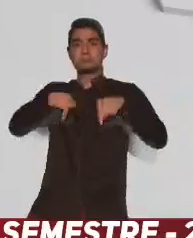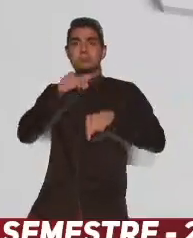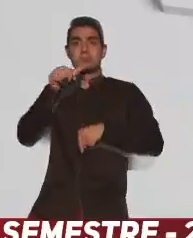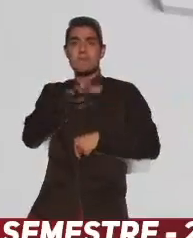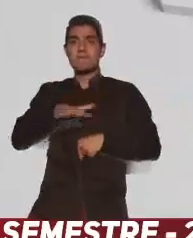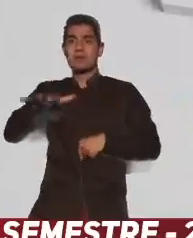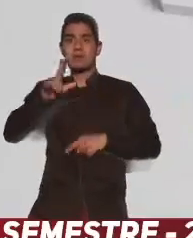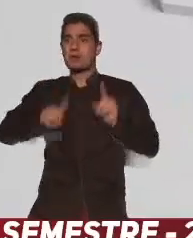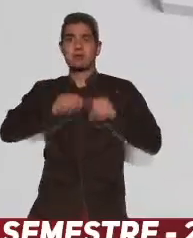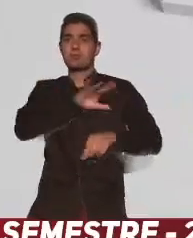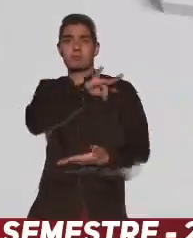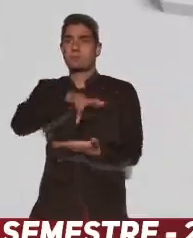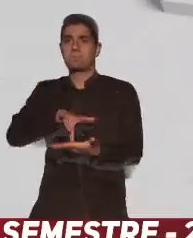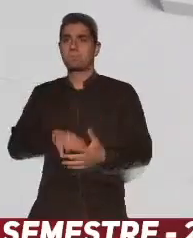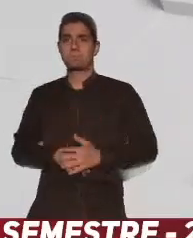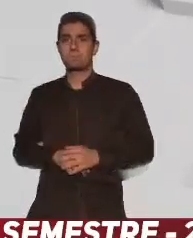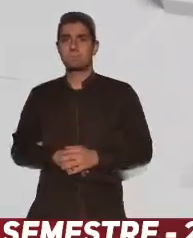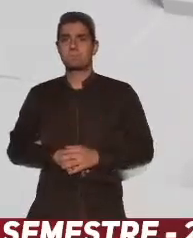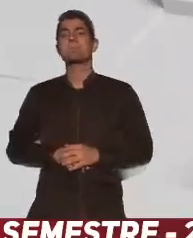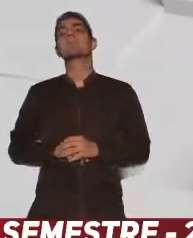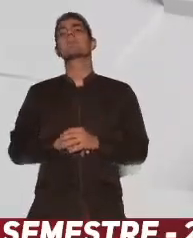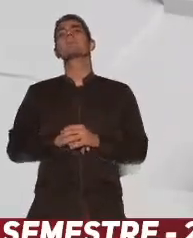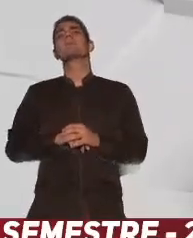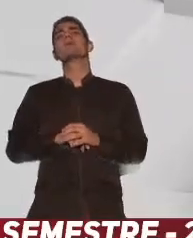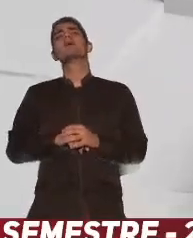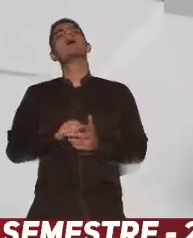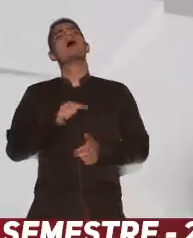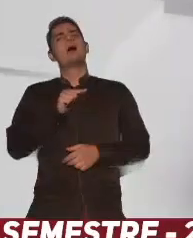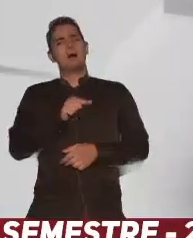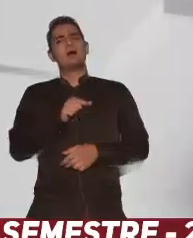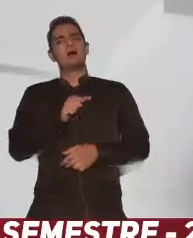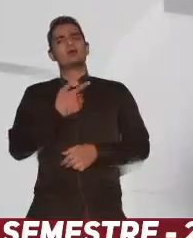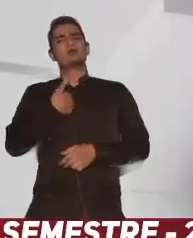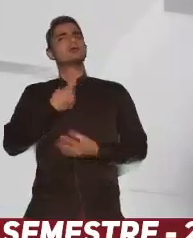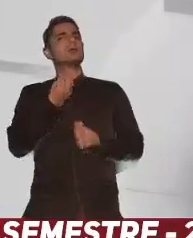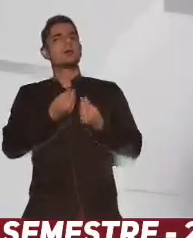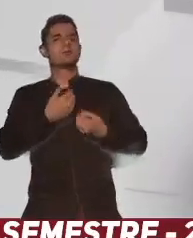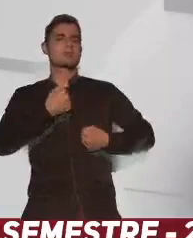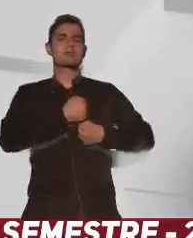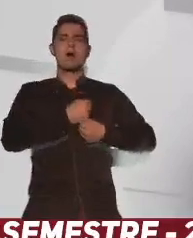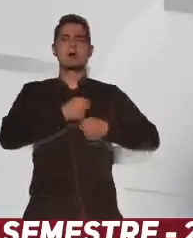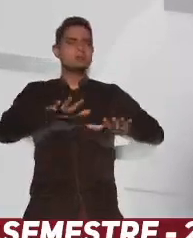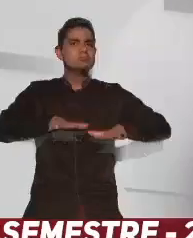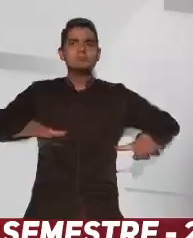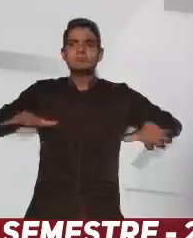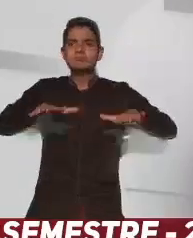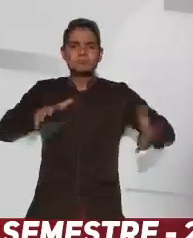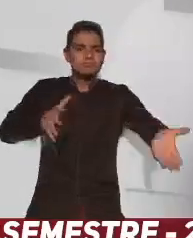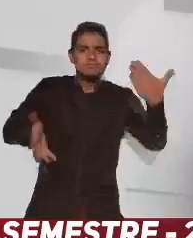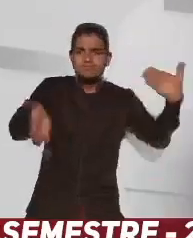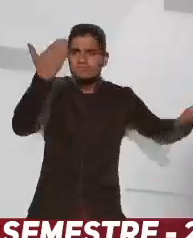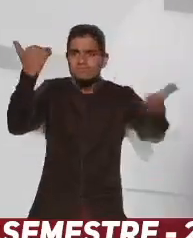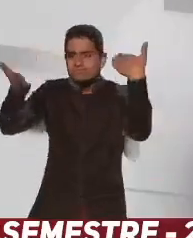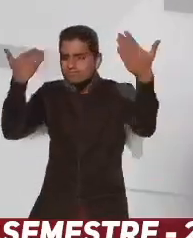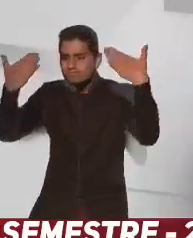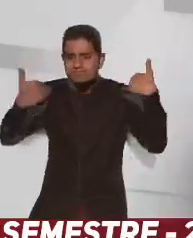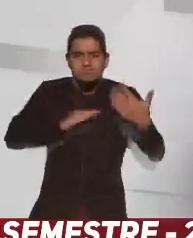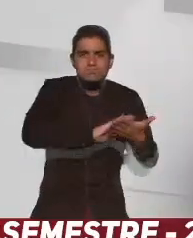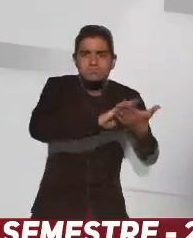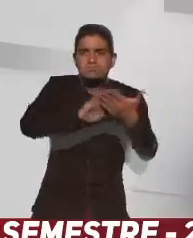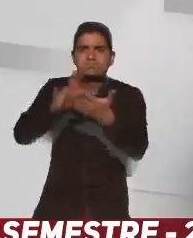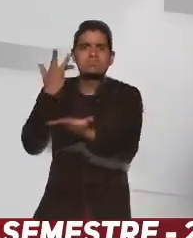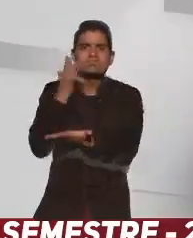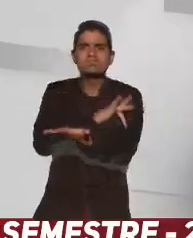Se pudo realizar trabajos de despeje en más de 56.000 metros cuadrados, donde realizamos trabajos